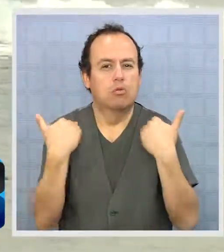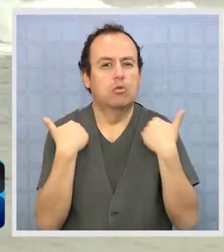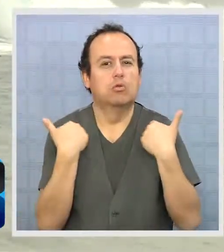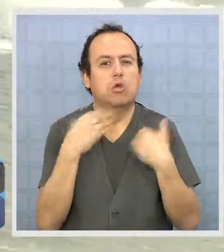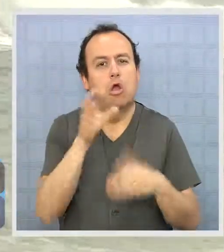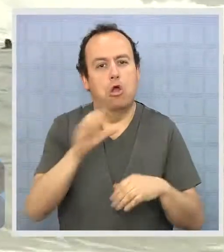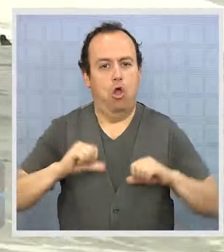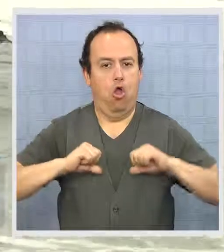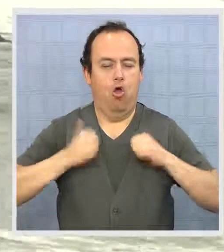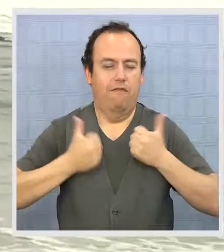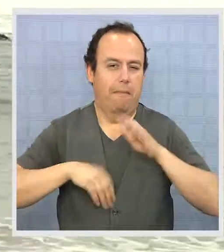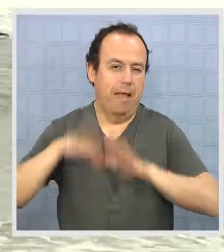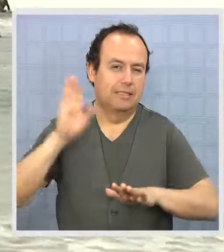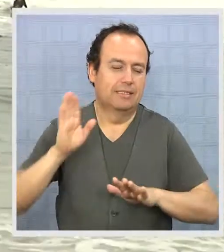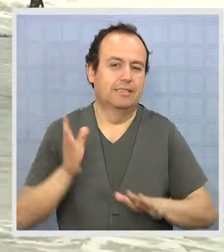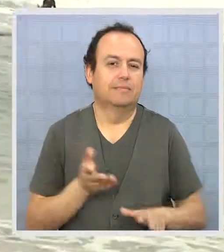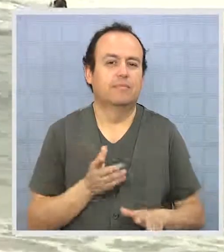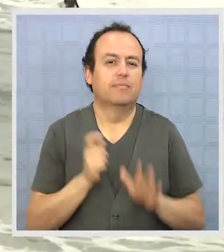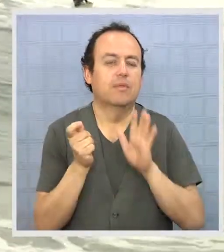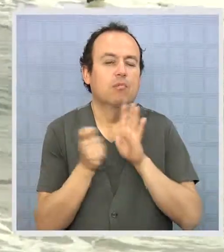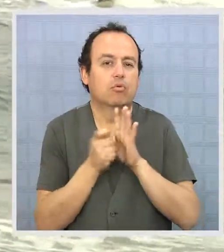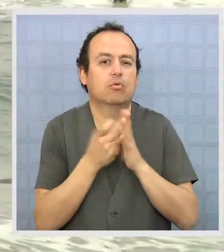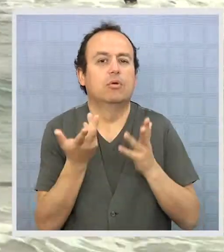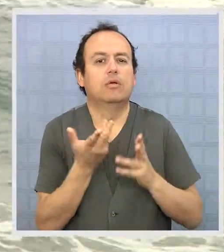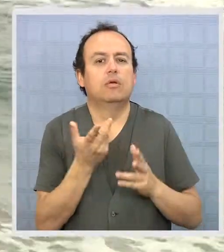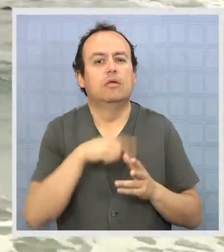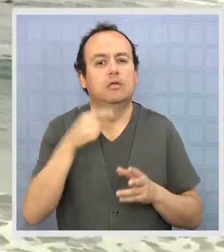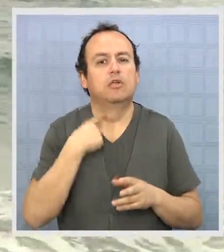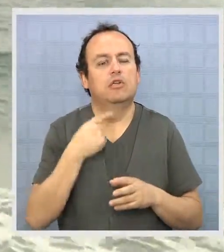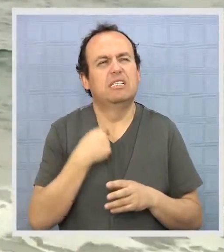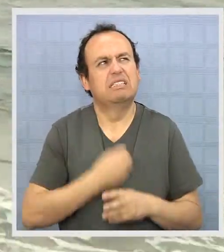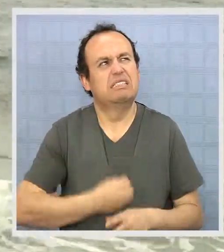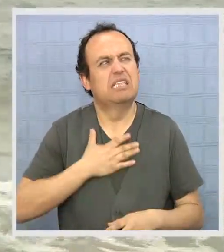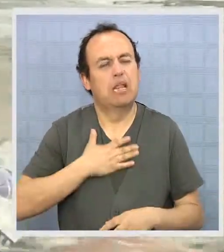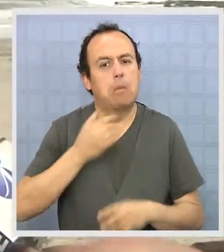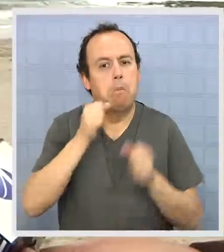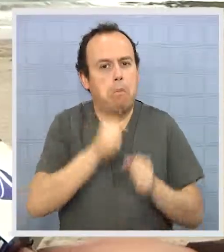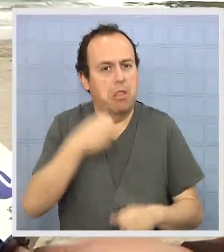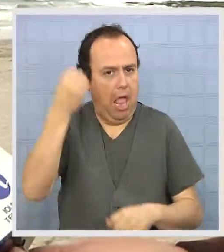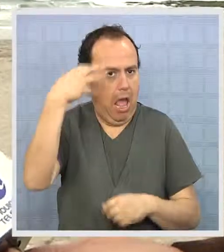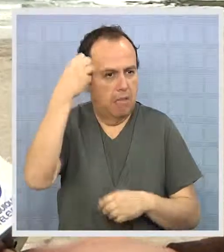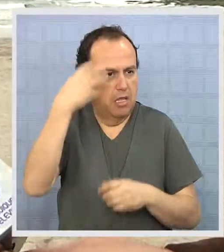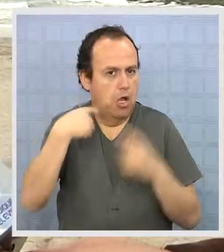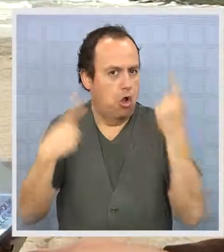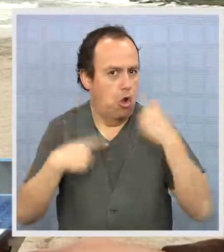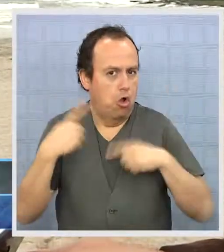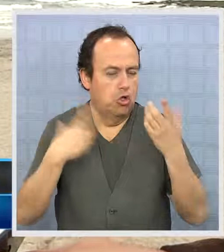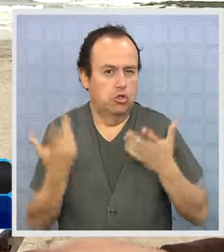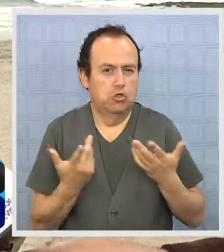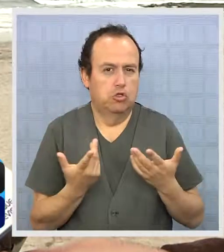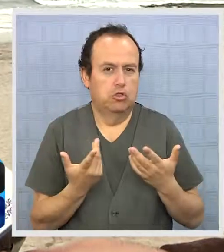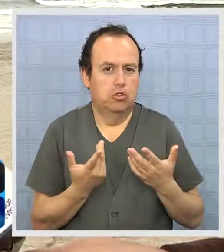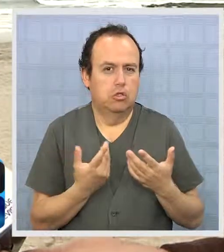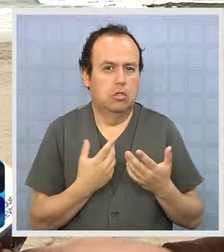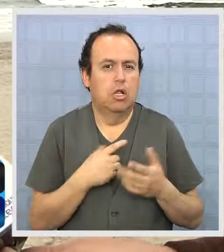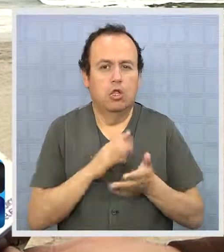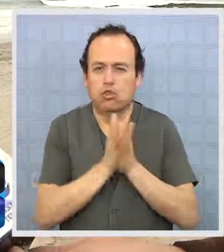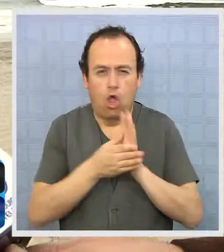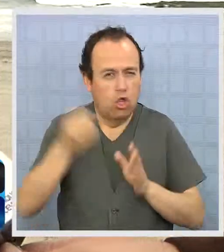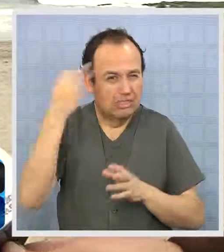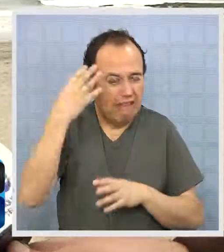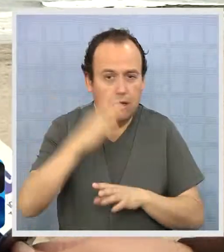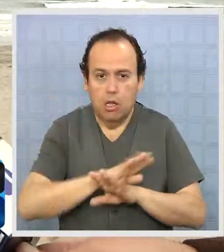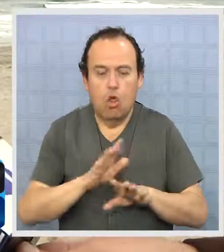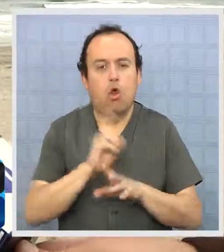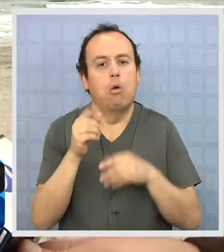personas jóvenes pero siento que siempre uno puede aprender cosas no no enseguida va a saber todo siempre se va a